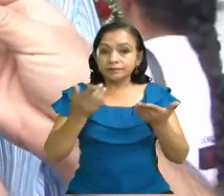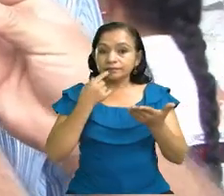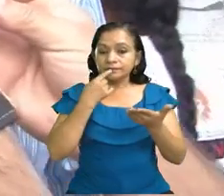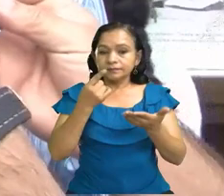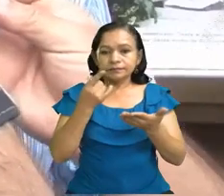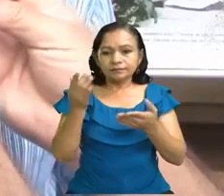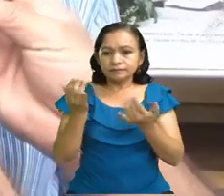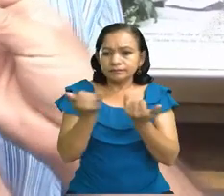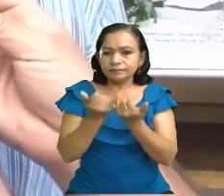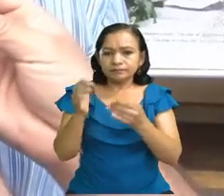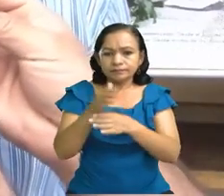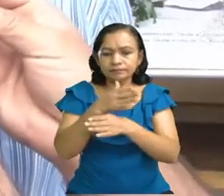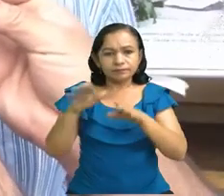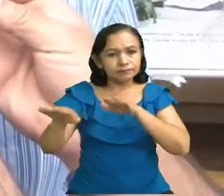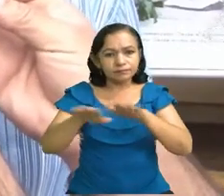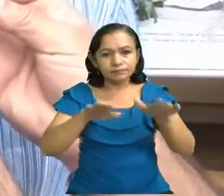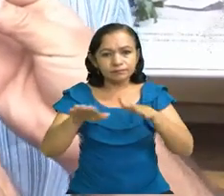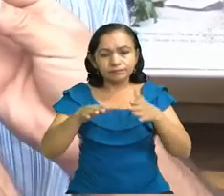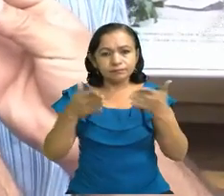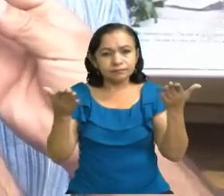Desigual digo porque